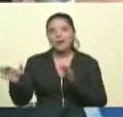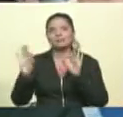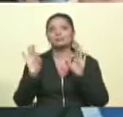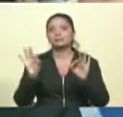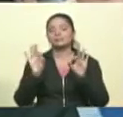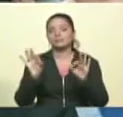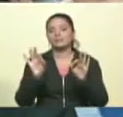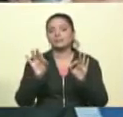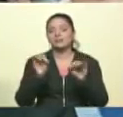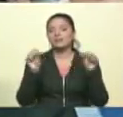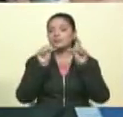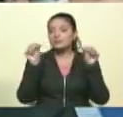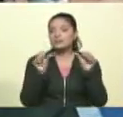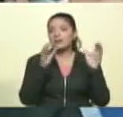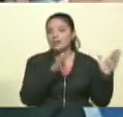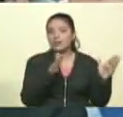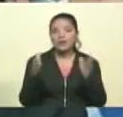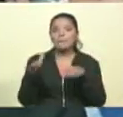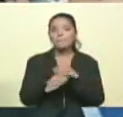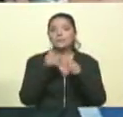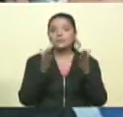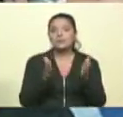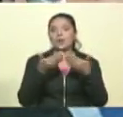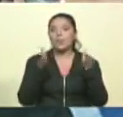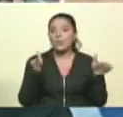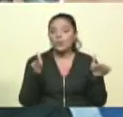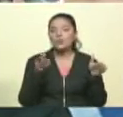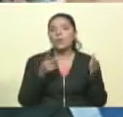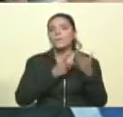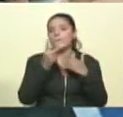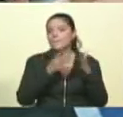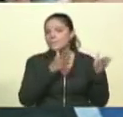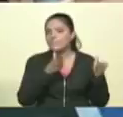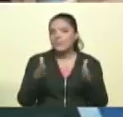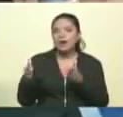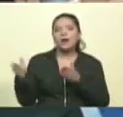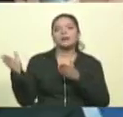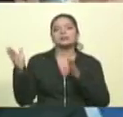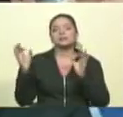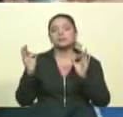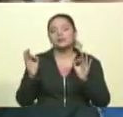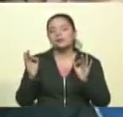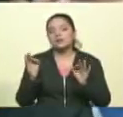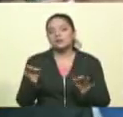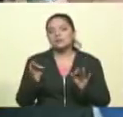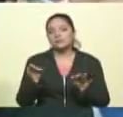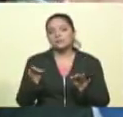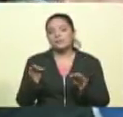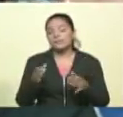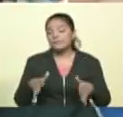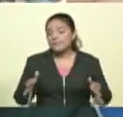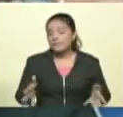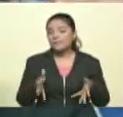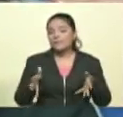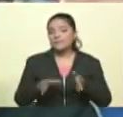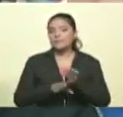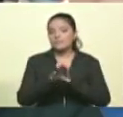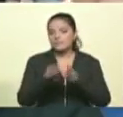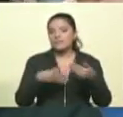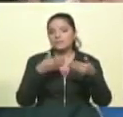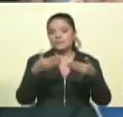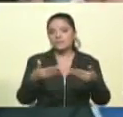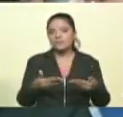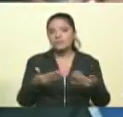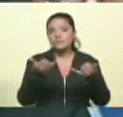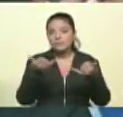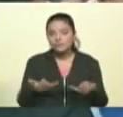estratégico, sistemático que lleva el Ministerio Público, un plan de acción de muy larga de muy largo aliento para, de una